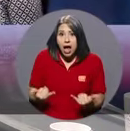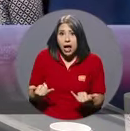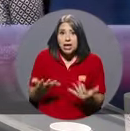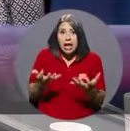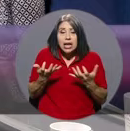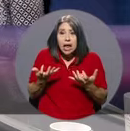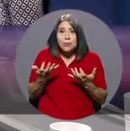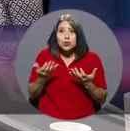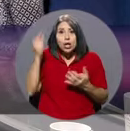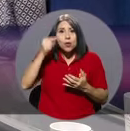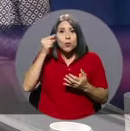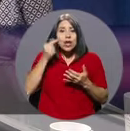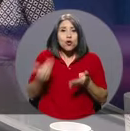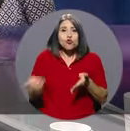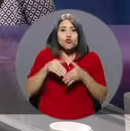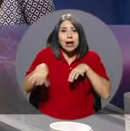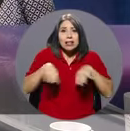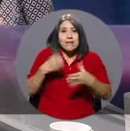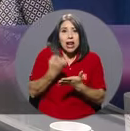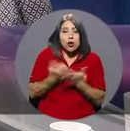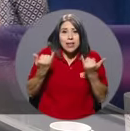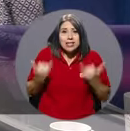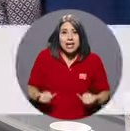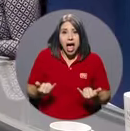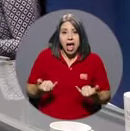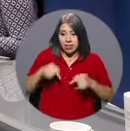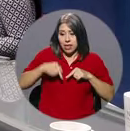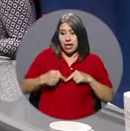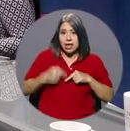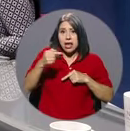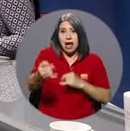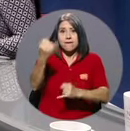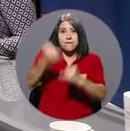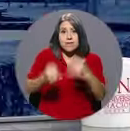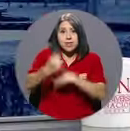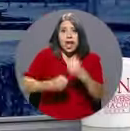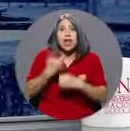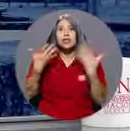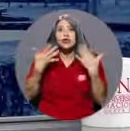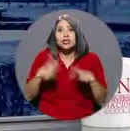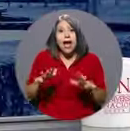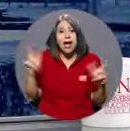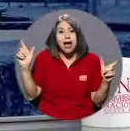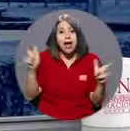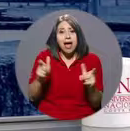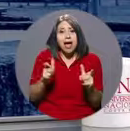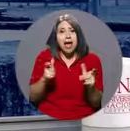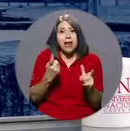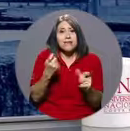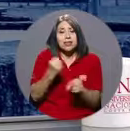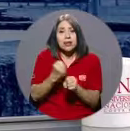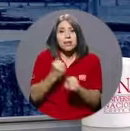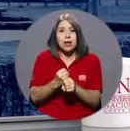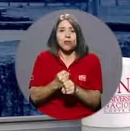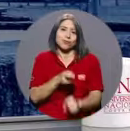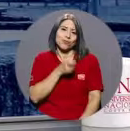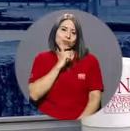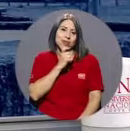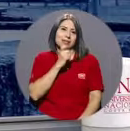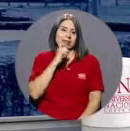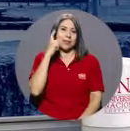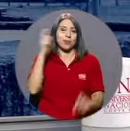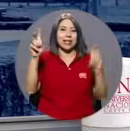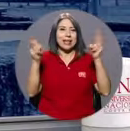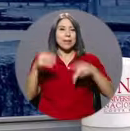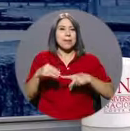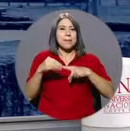que el gobierno reactive la economía ya y que de aquí a fin de año veamos reducida la tasa de desempleo. Yo creo que es muy difícil, ¿verdad? Por el tema estructural